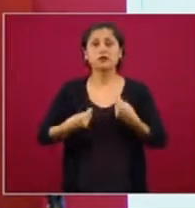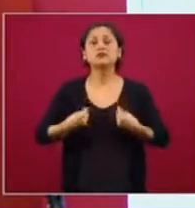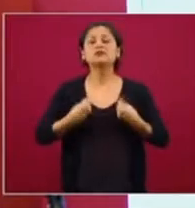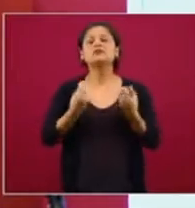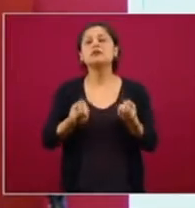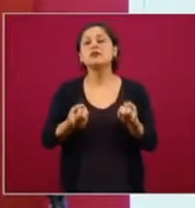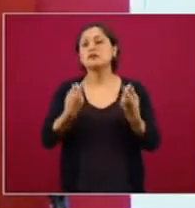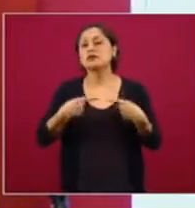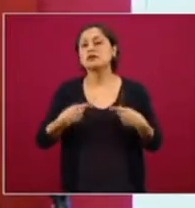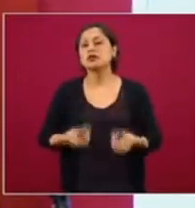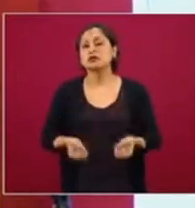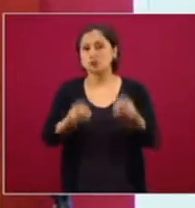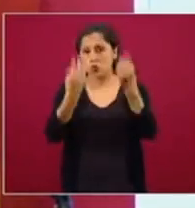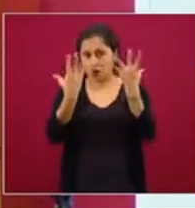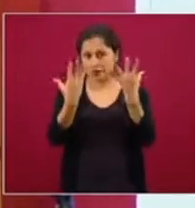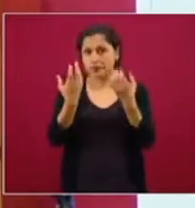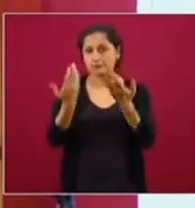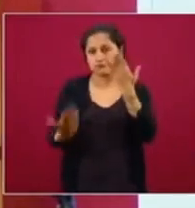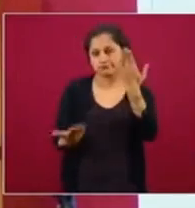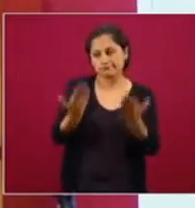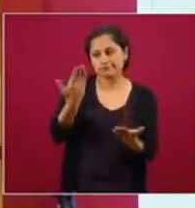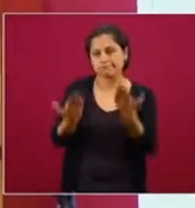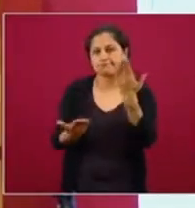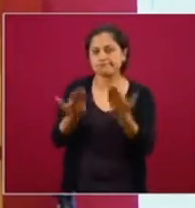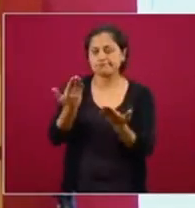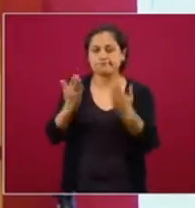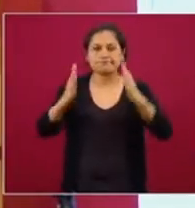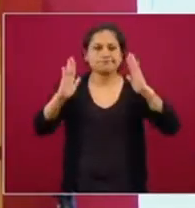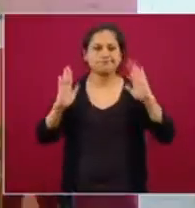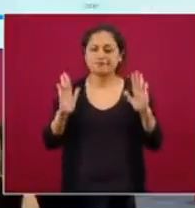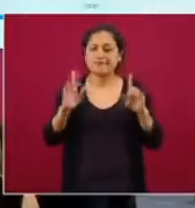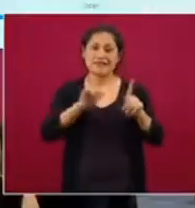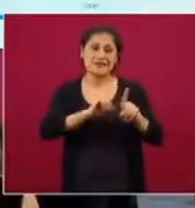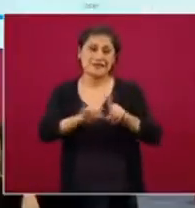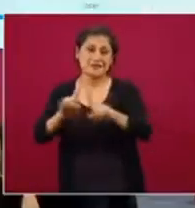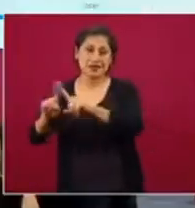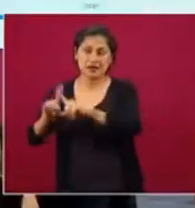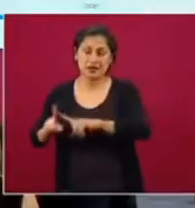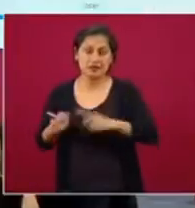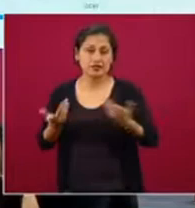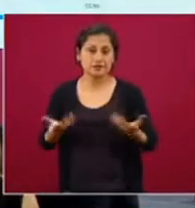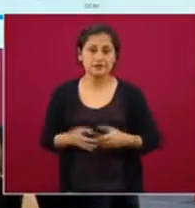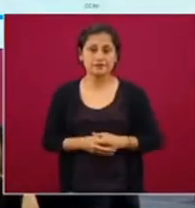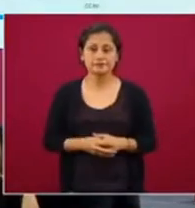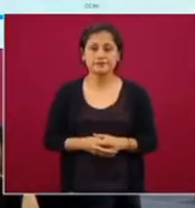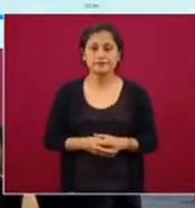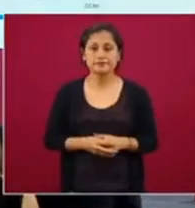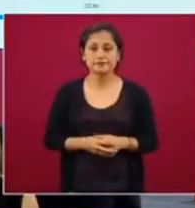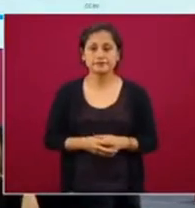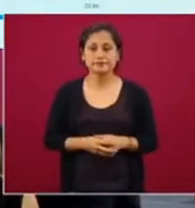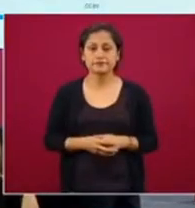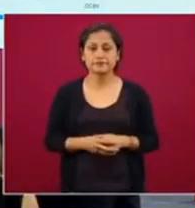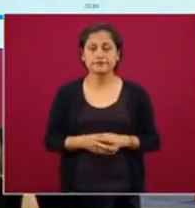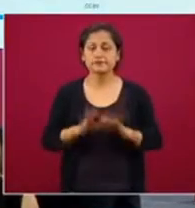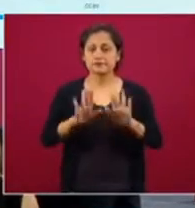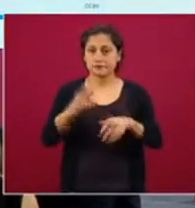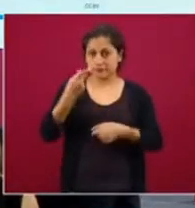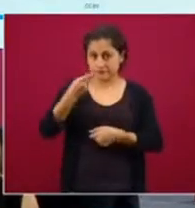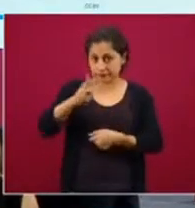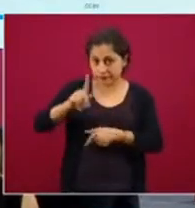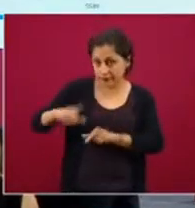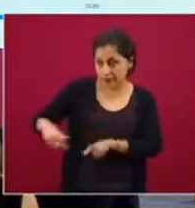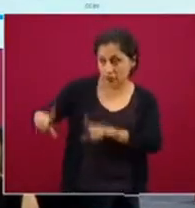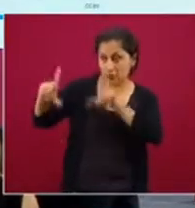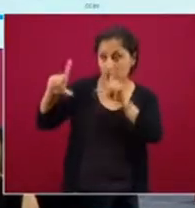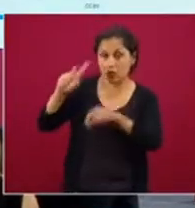a las existentes es una pequeña fracción. Lo que interesa comparar aquí es la velocidad